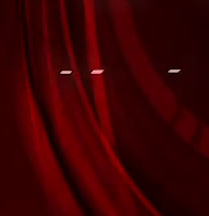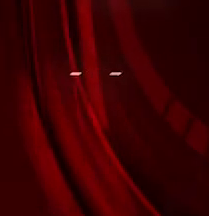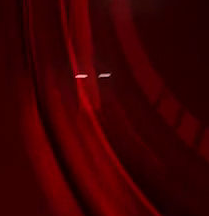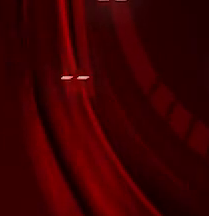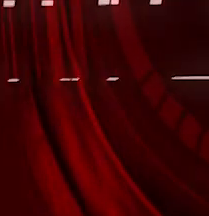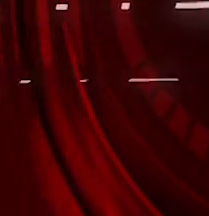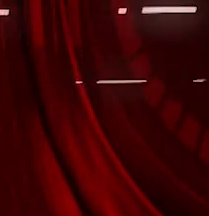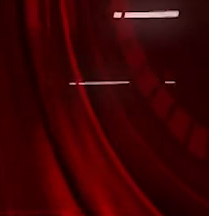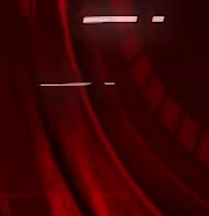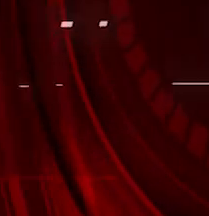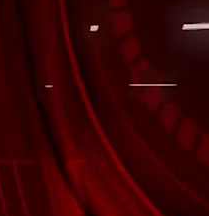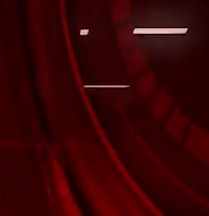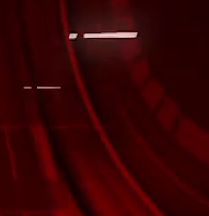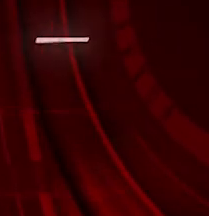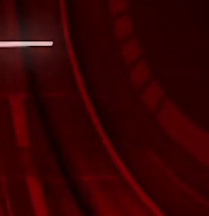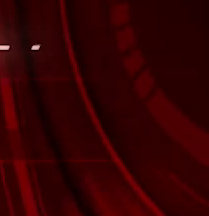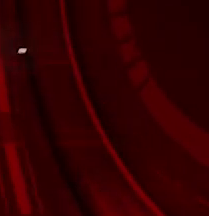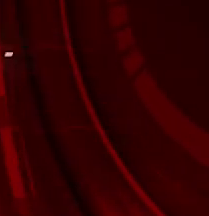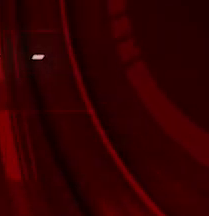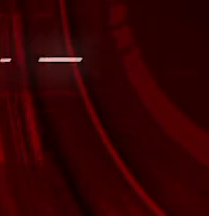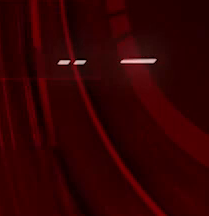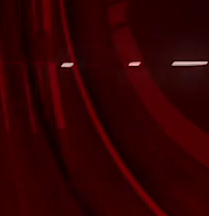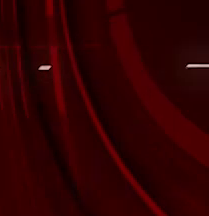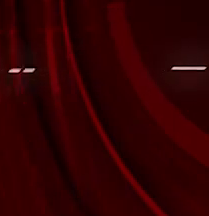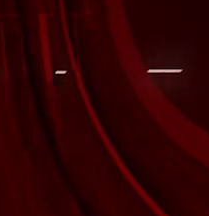El precio interno del café para Manizales y Pereira